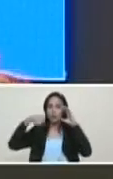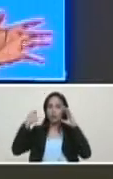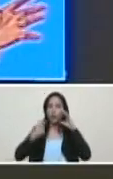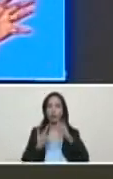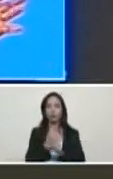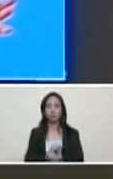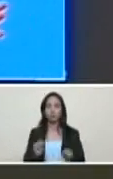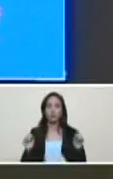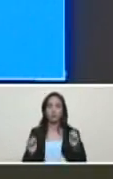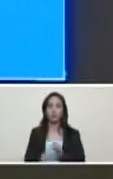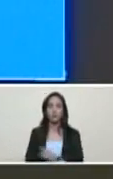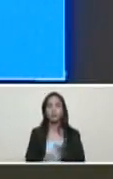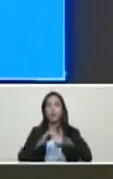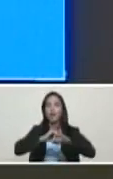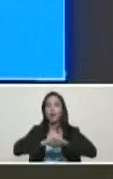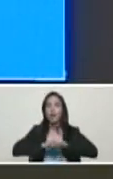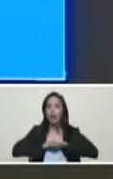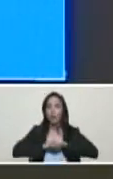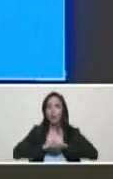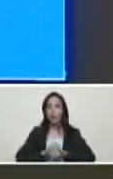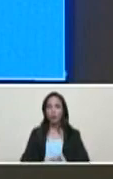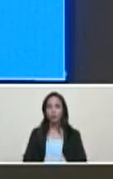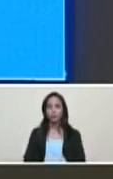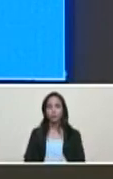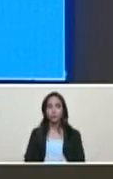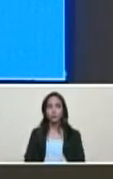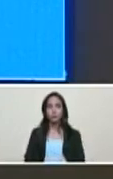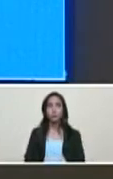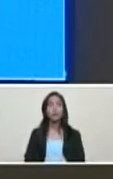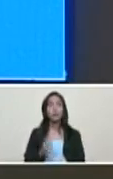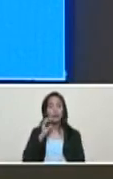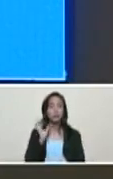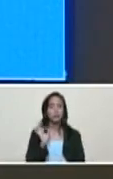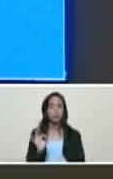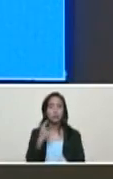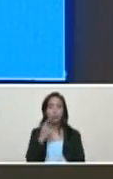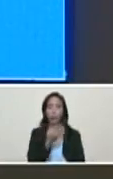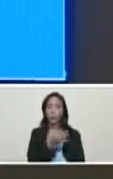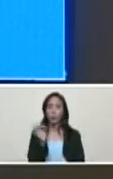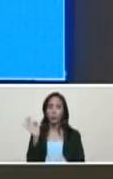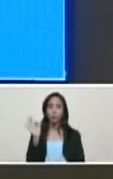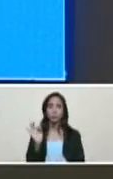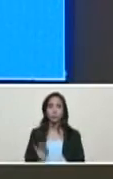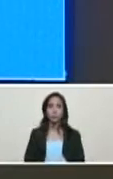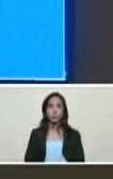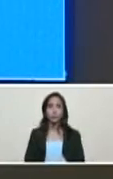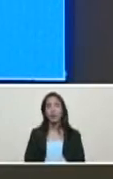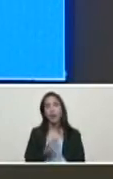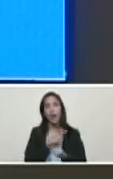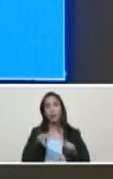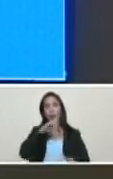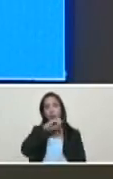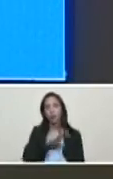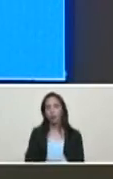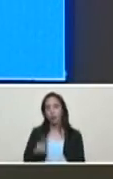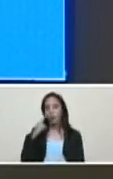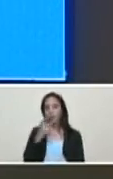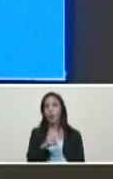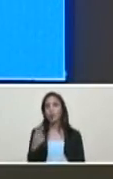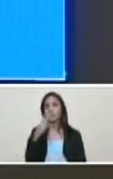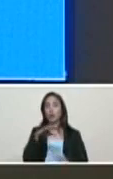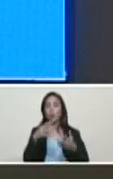Es británico. De gran calidad. Pero nos echan el cuento británico de la Segunda